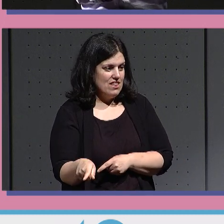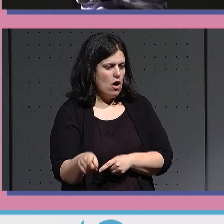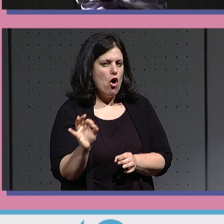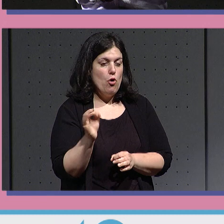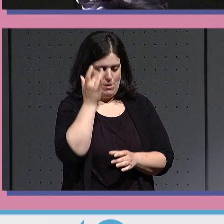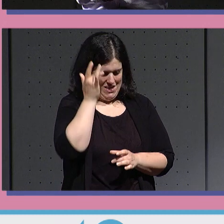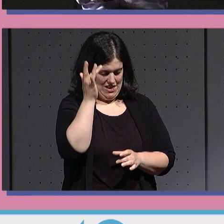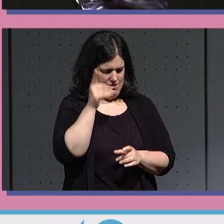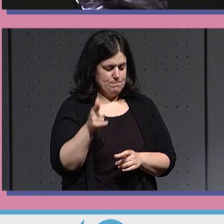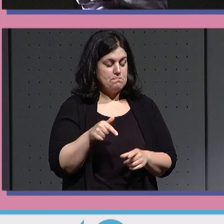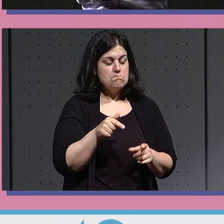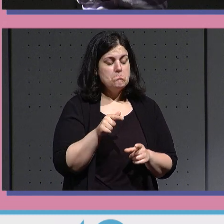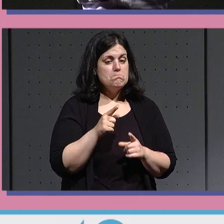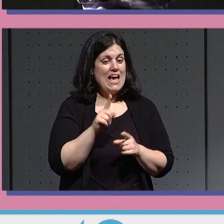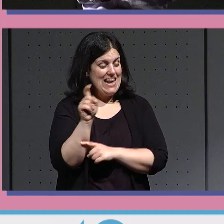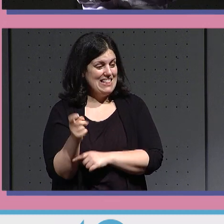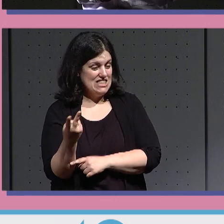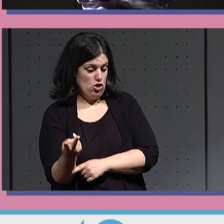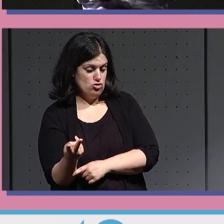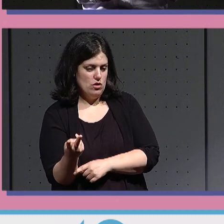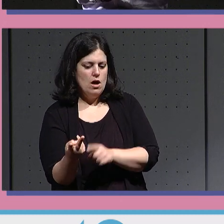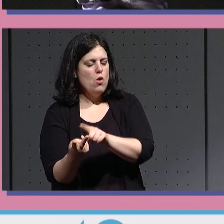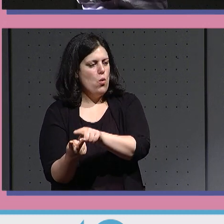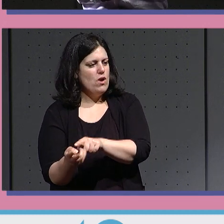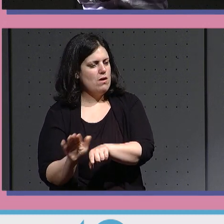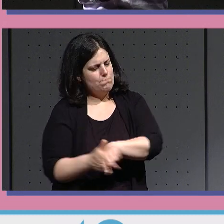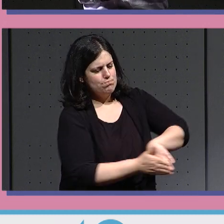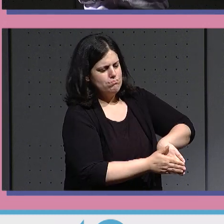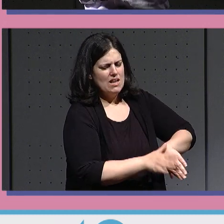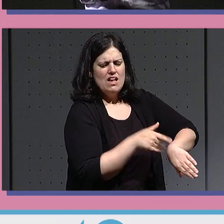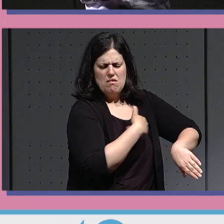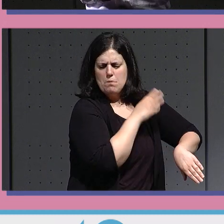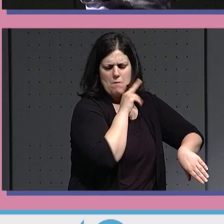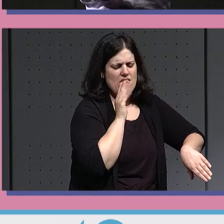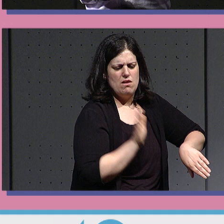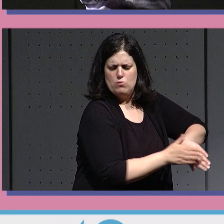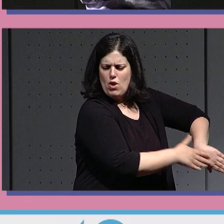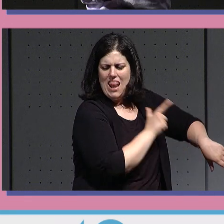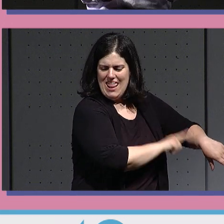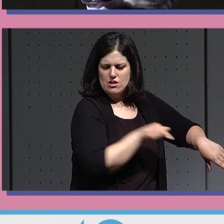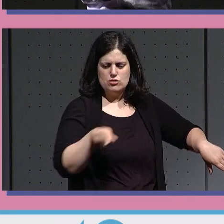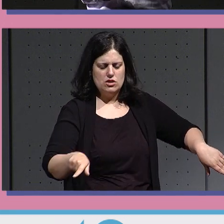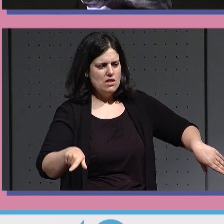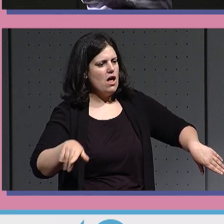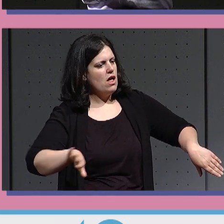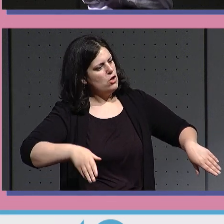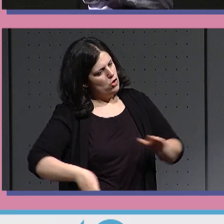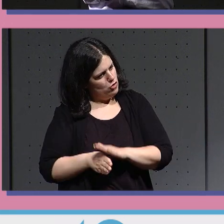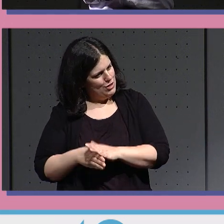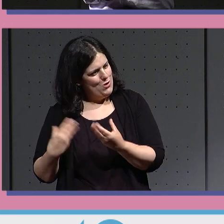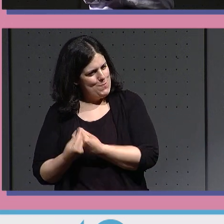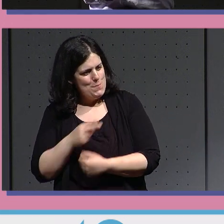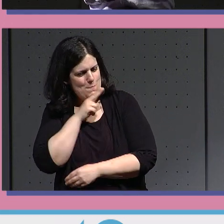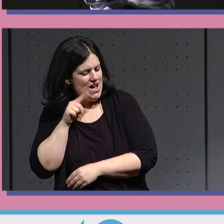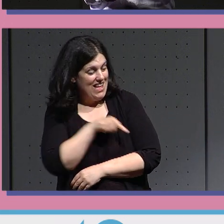nacer, se metilan de forma distinta. Y la que separas de la madre se mueren antes,